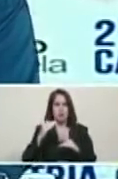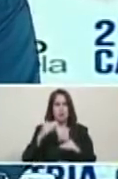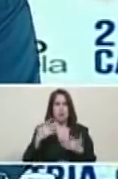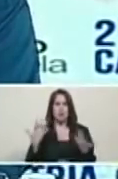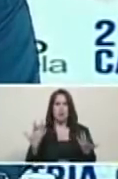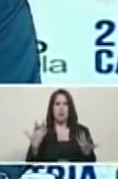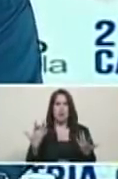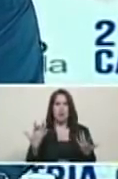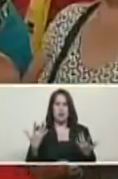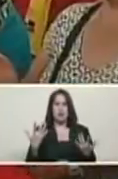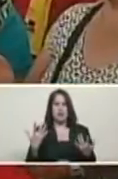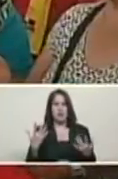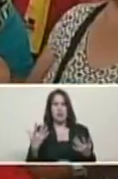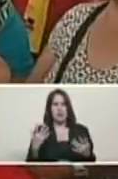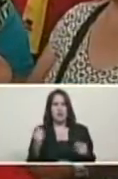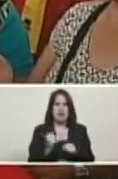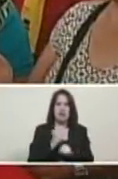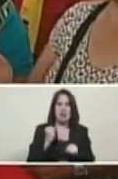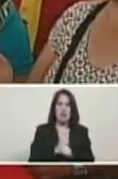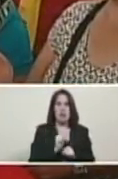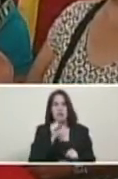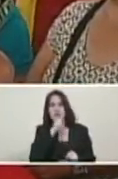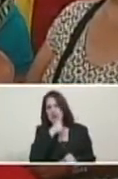Chamba de mi viejito tampoco pega.